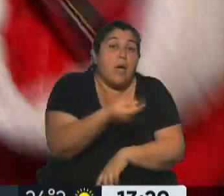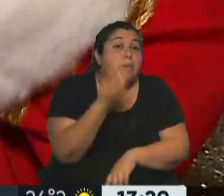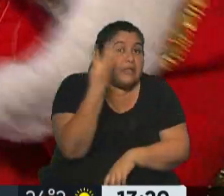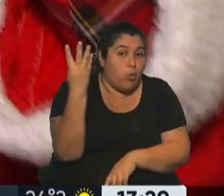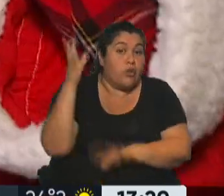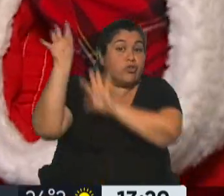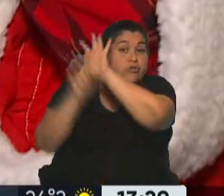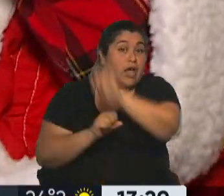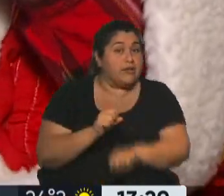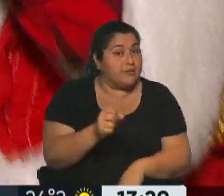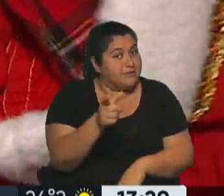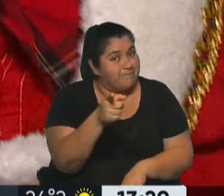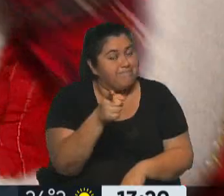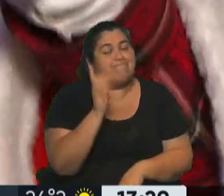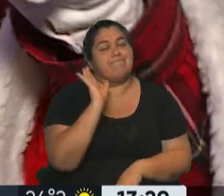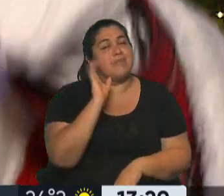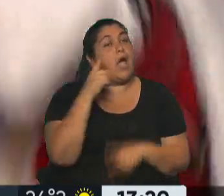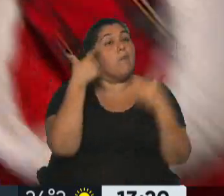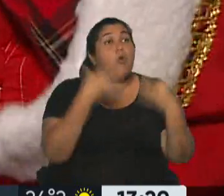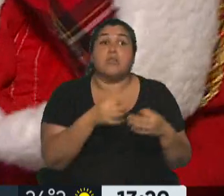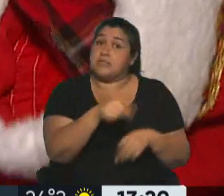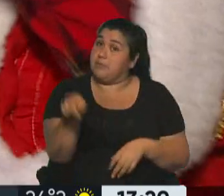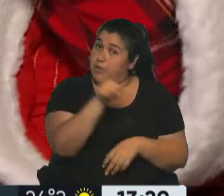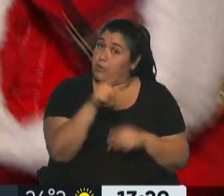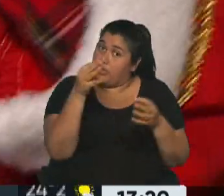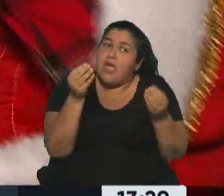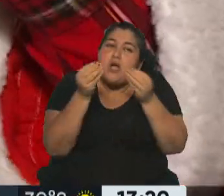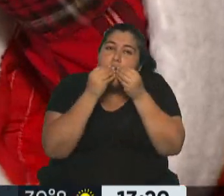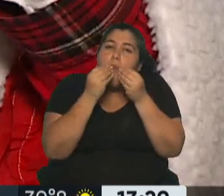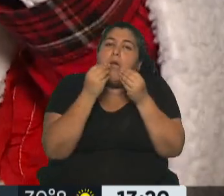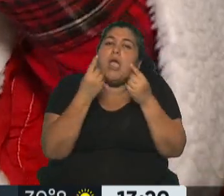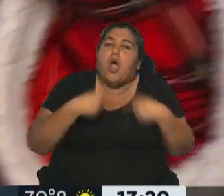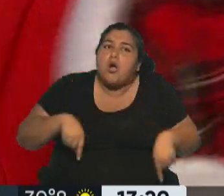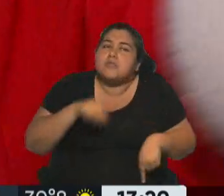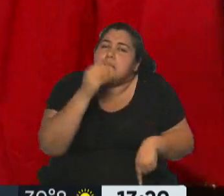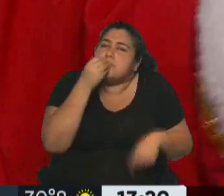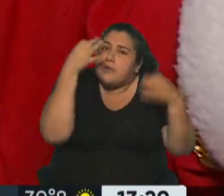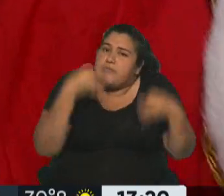traigo. Así que portar bien. A portarse bien, comerse toda la comida y